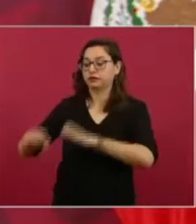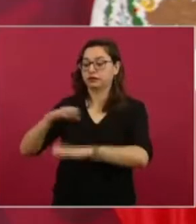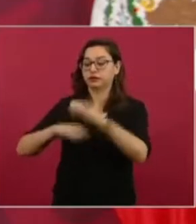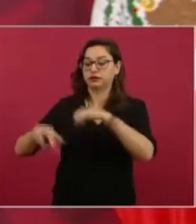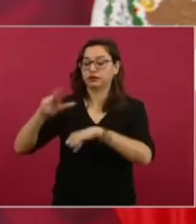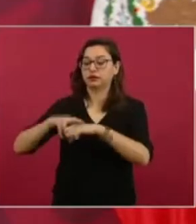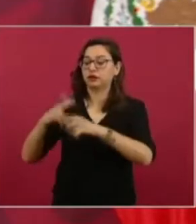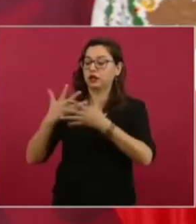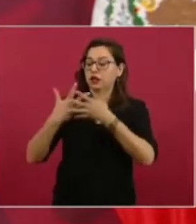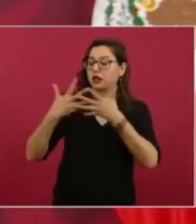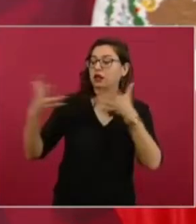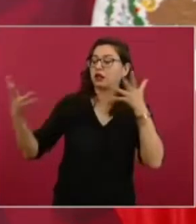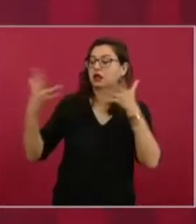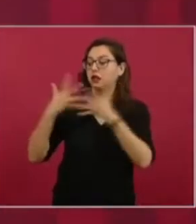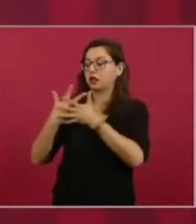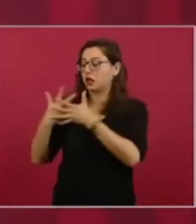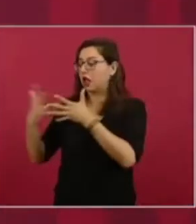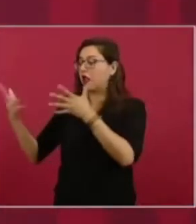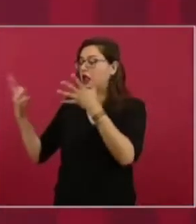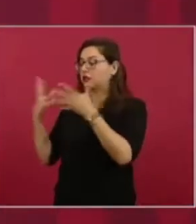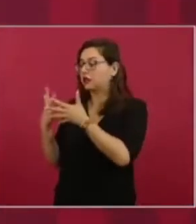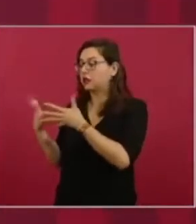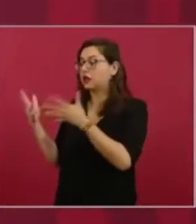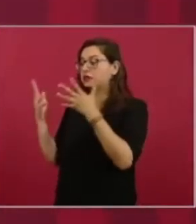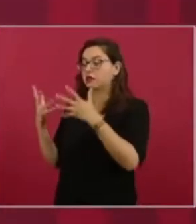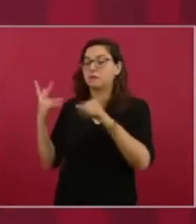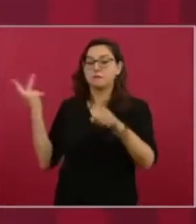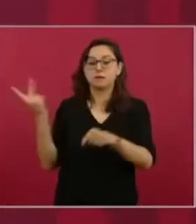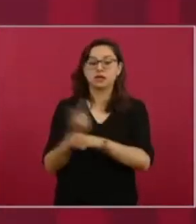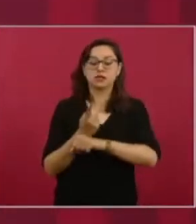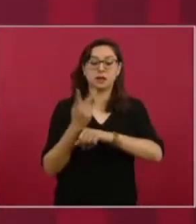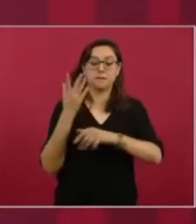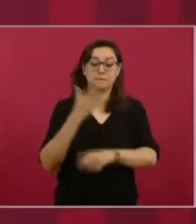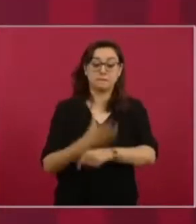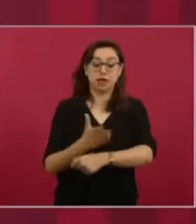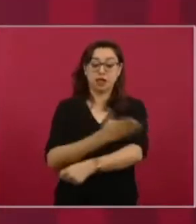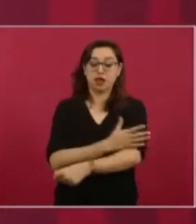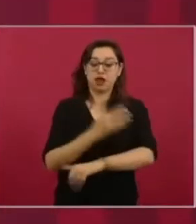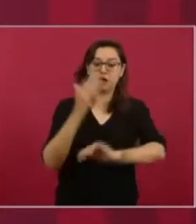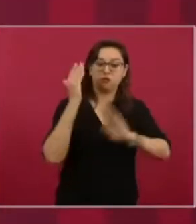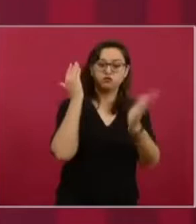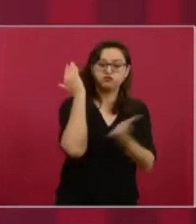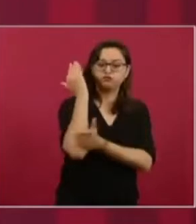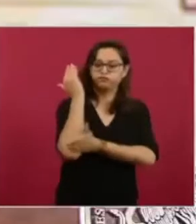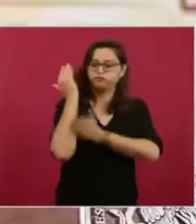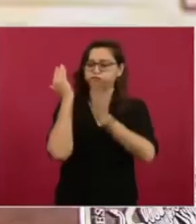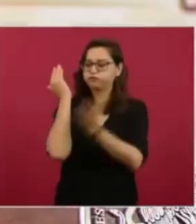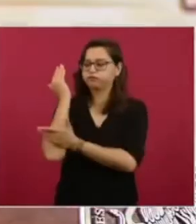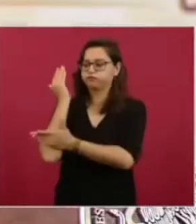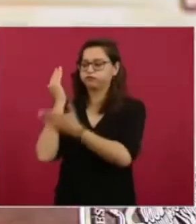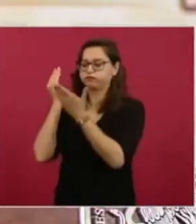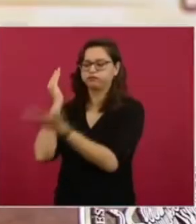extranjeros, se dedicaban al corte de la madera, de la caoba,